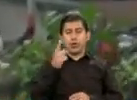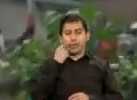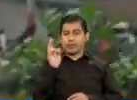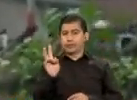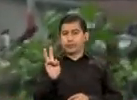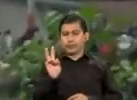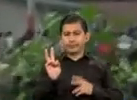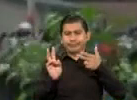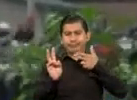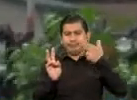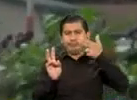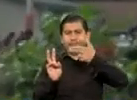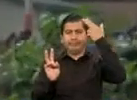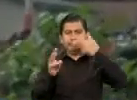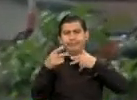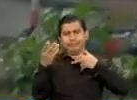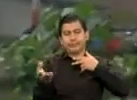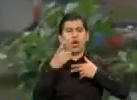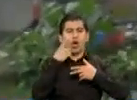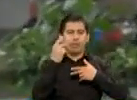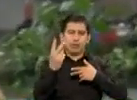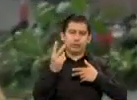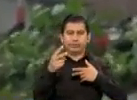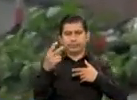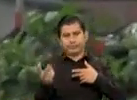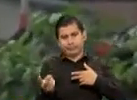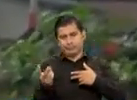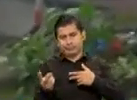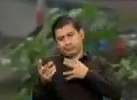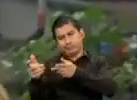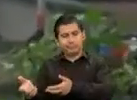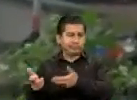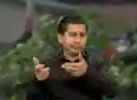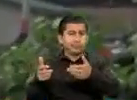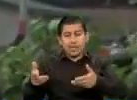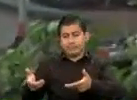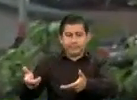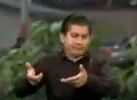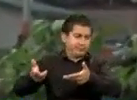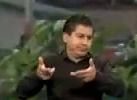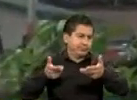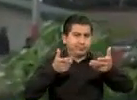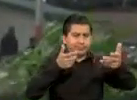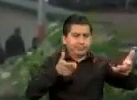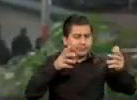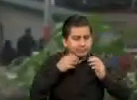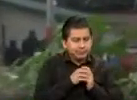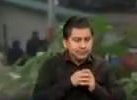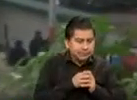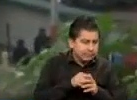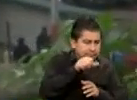está por hacerse también, este momento se los está trasladando a medicina legal con el fin de poder